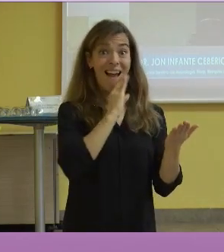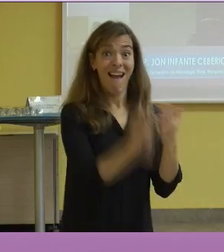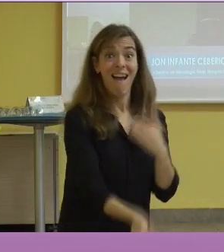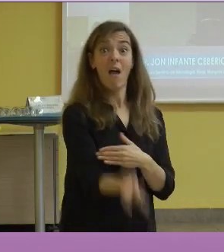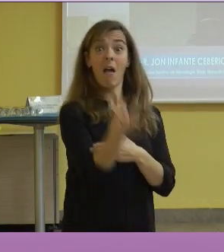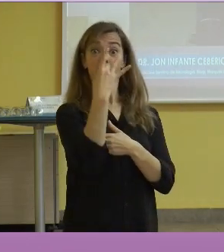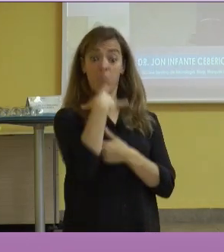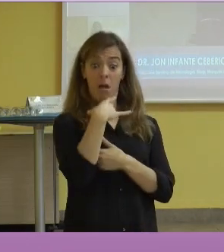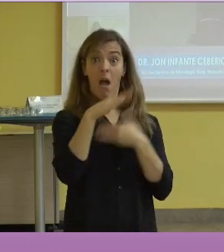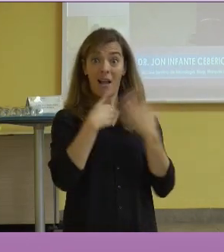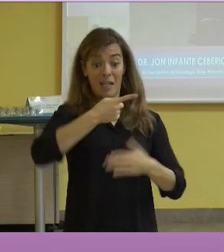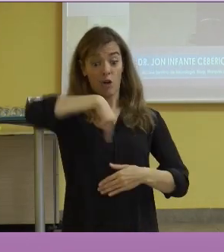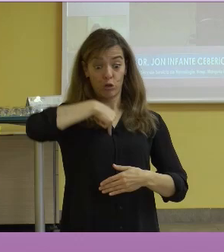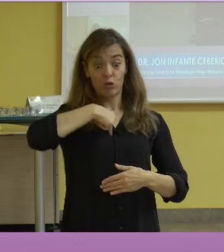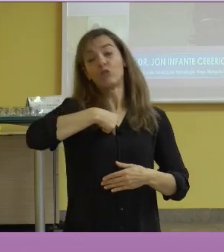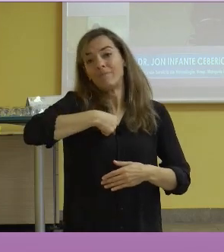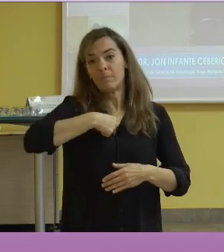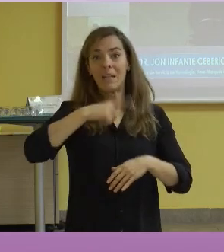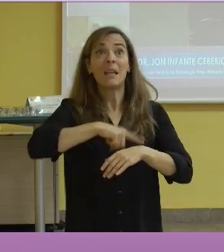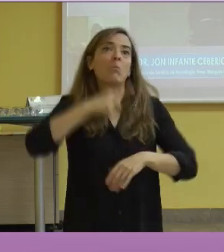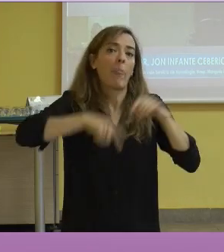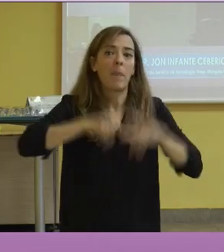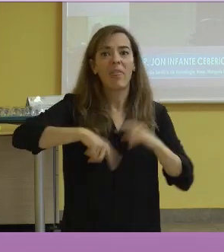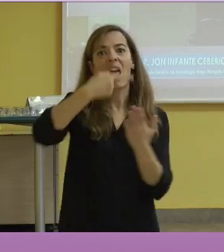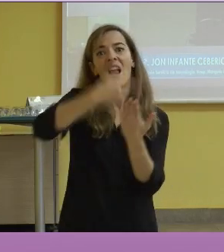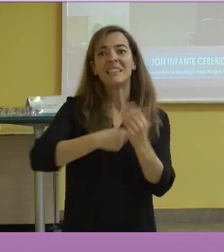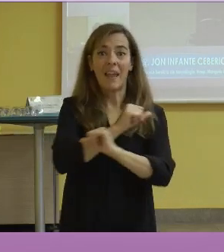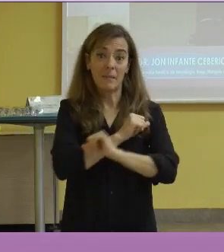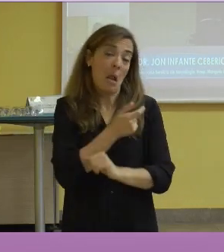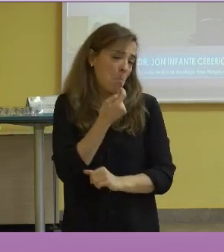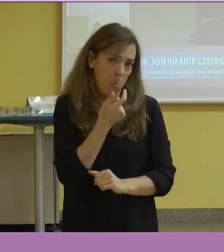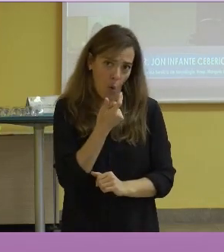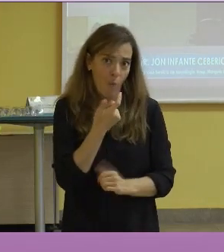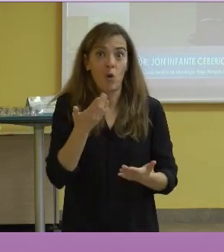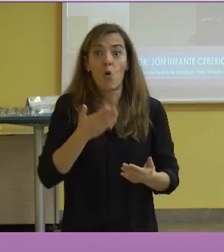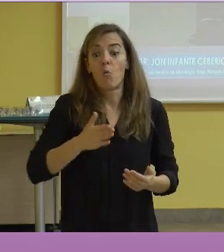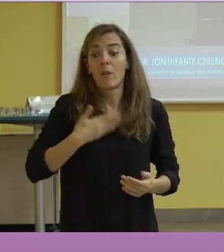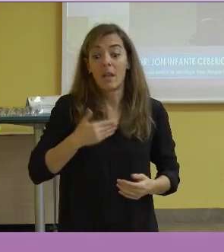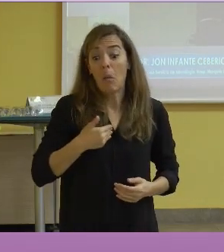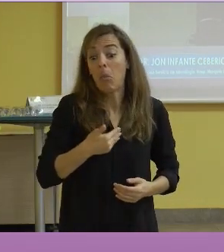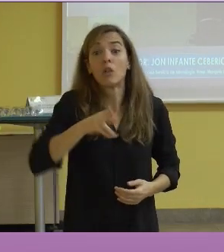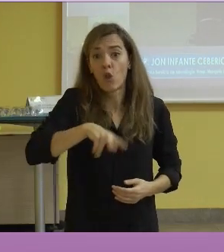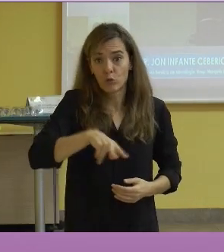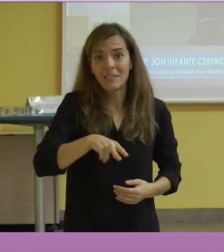que tarde depende de la lista de espera, que es poca, pues le vemos igual en un par de meses.